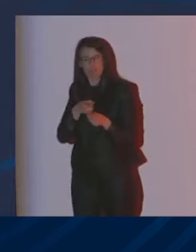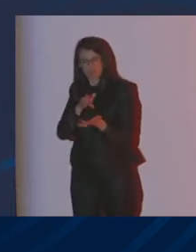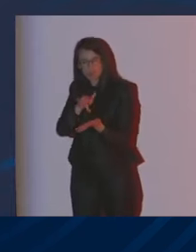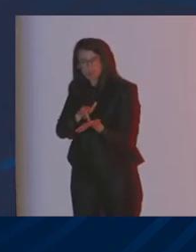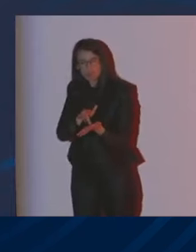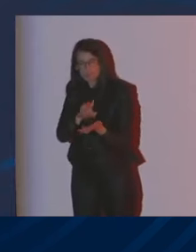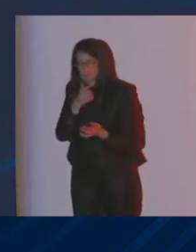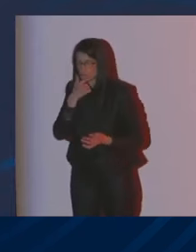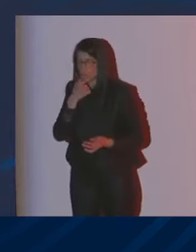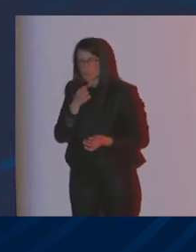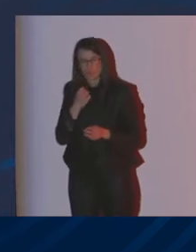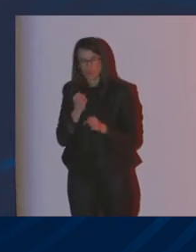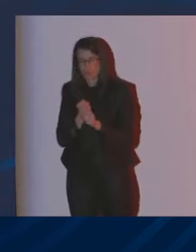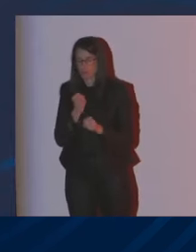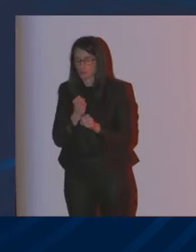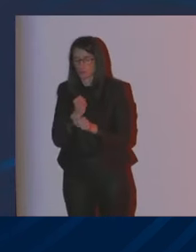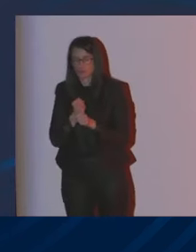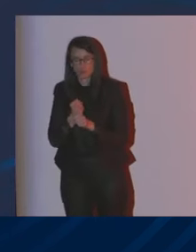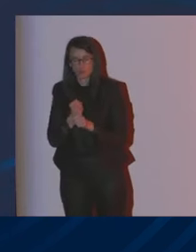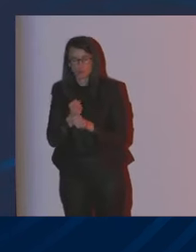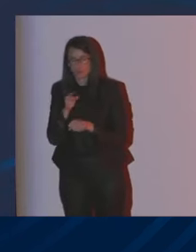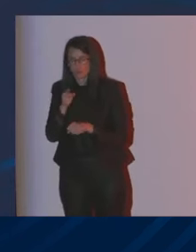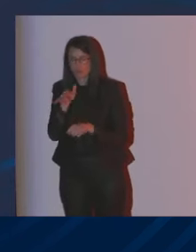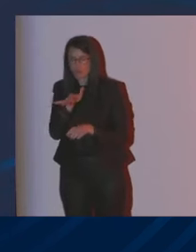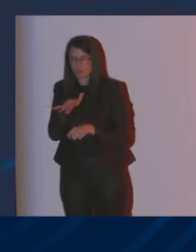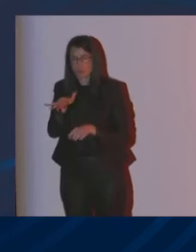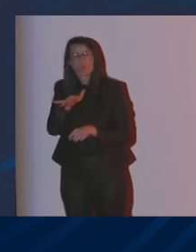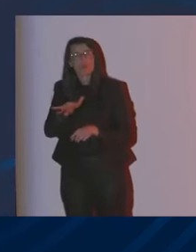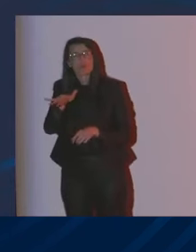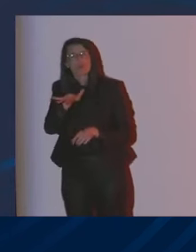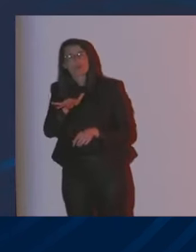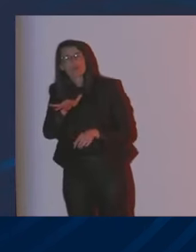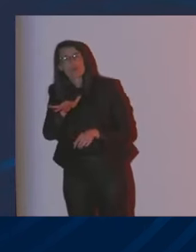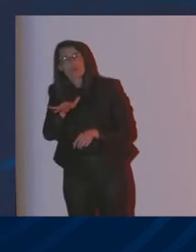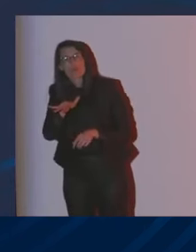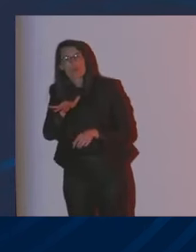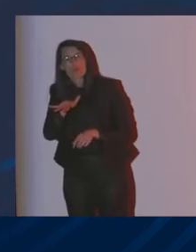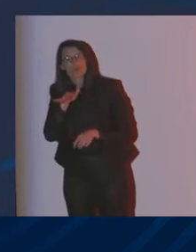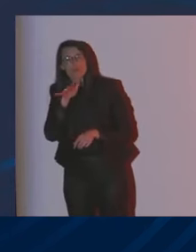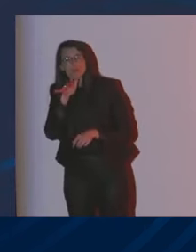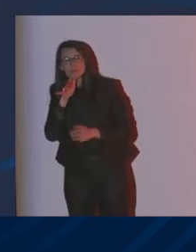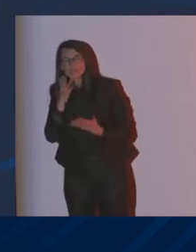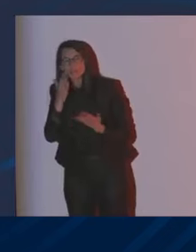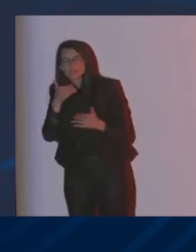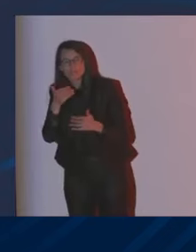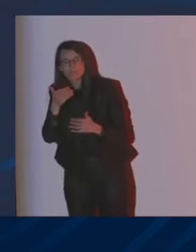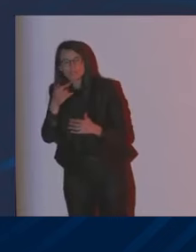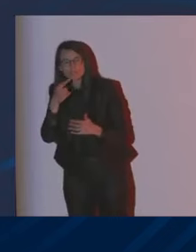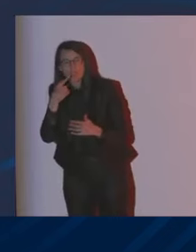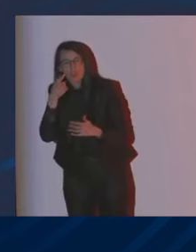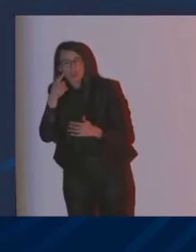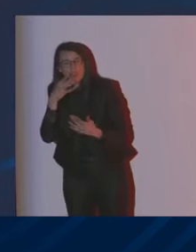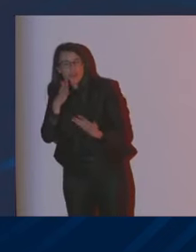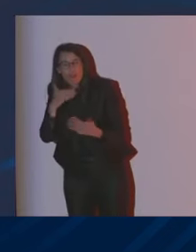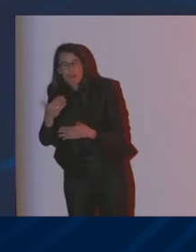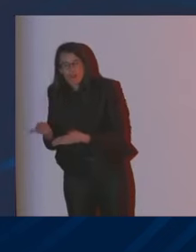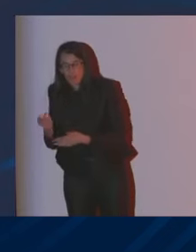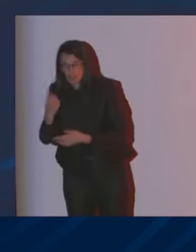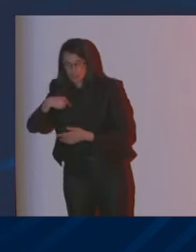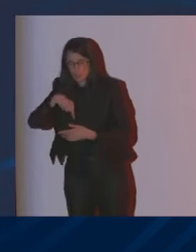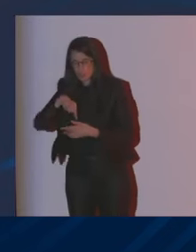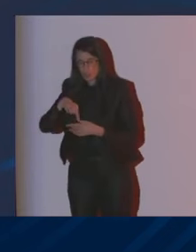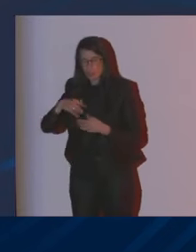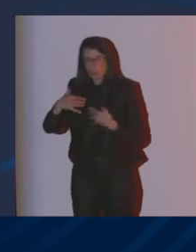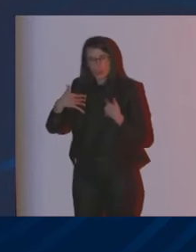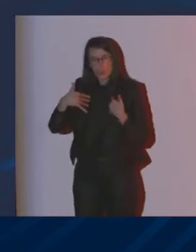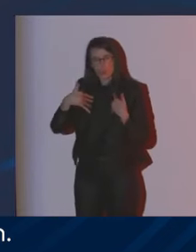No fue fácil nuestro trabajo allí en un espacio tomado por la sinrazón. Fuimos a curar y aliviar